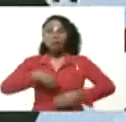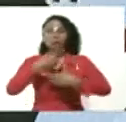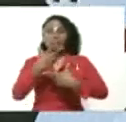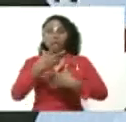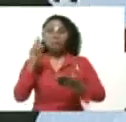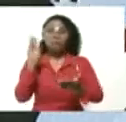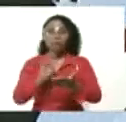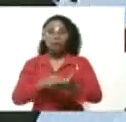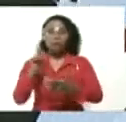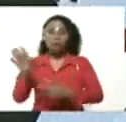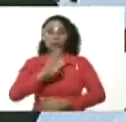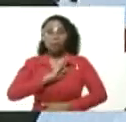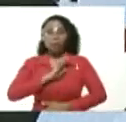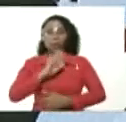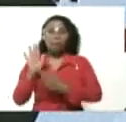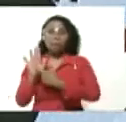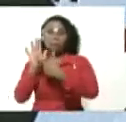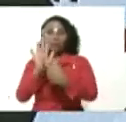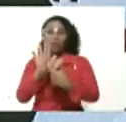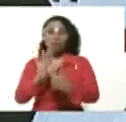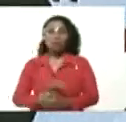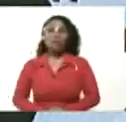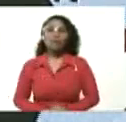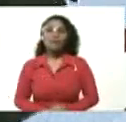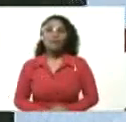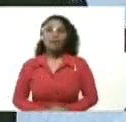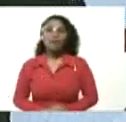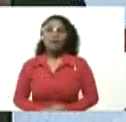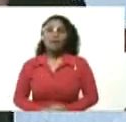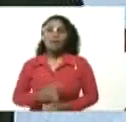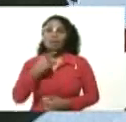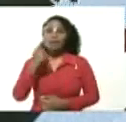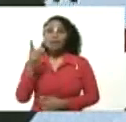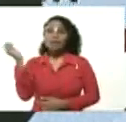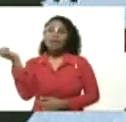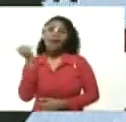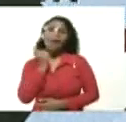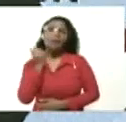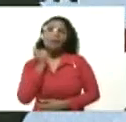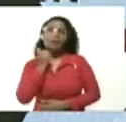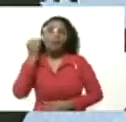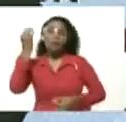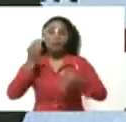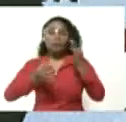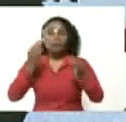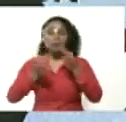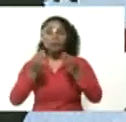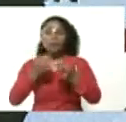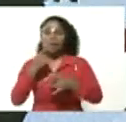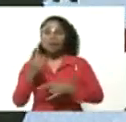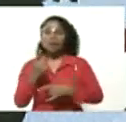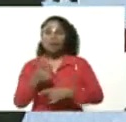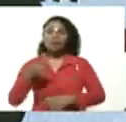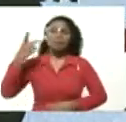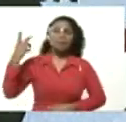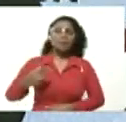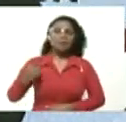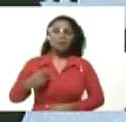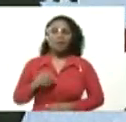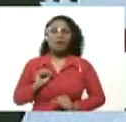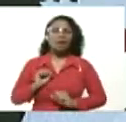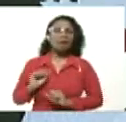news en sus portadas. El lawfare, es decir, ese abuso jurídico, niega radicalmente el Estado de